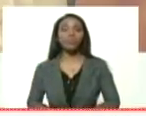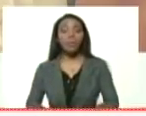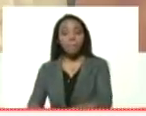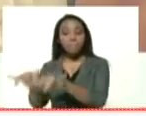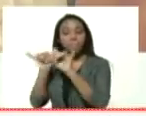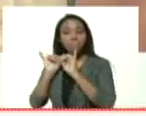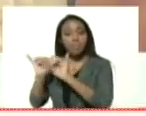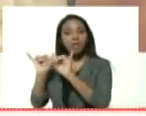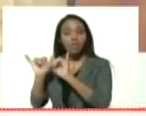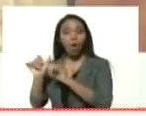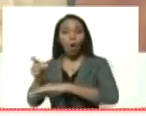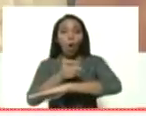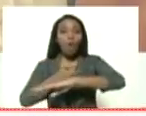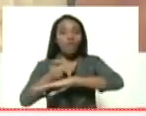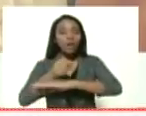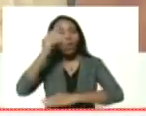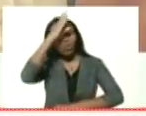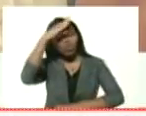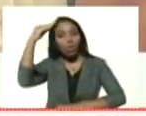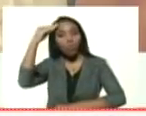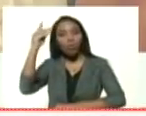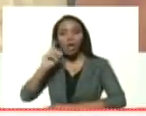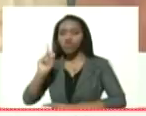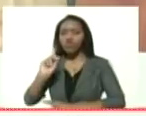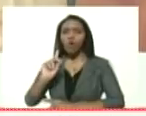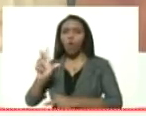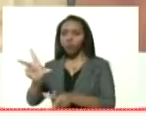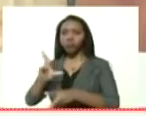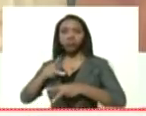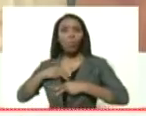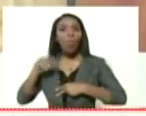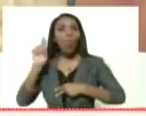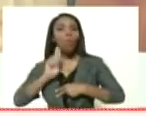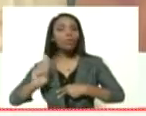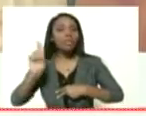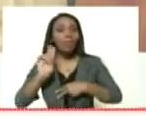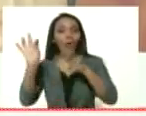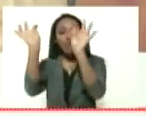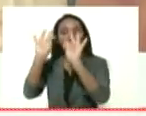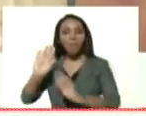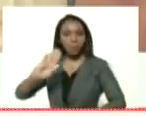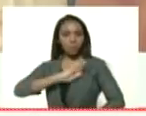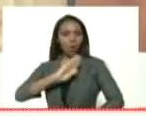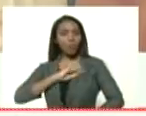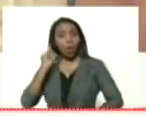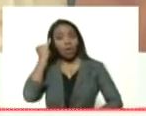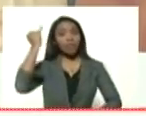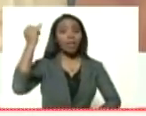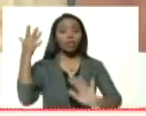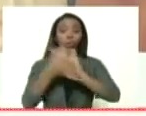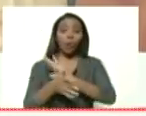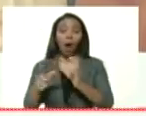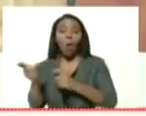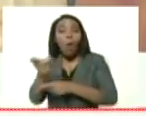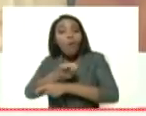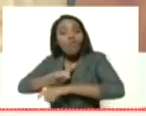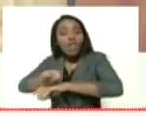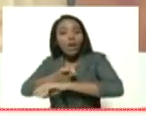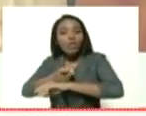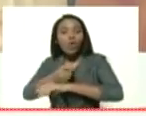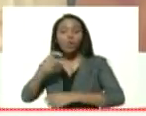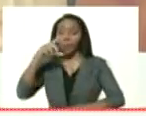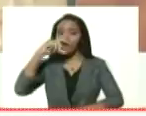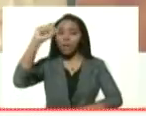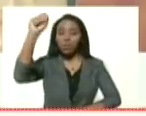Asimismo, el gobierno de Donald Trump no acepta que, utilizando un modelo propio e inédito, el gobierno de